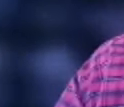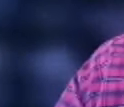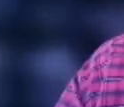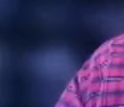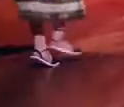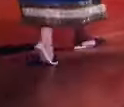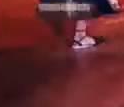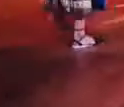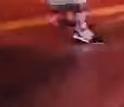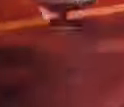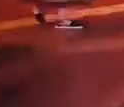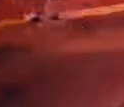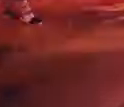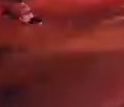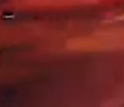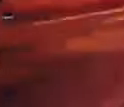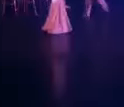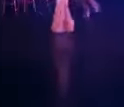atrás.